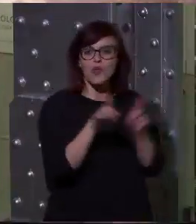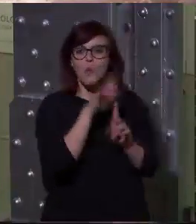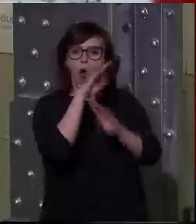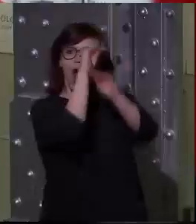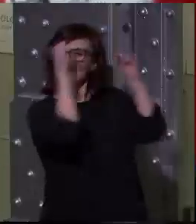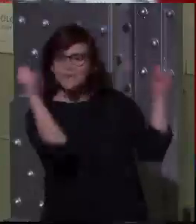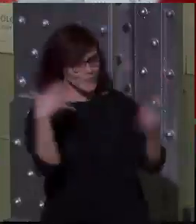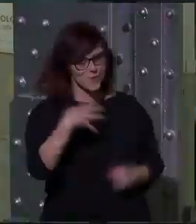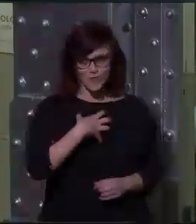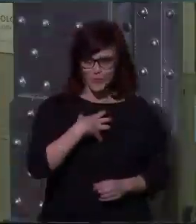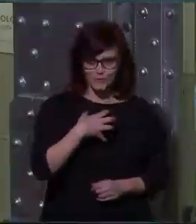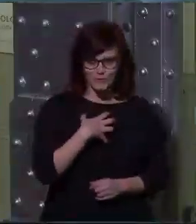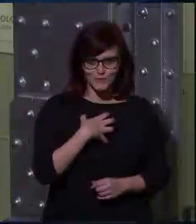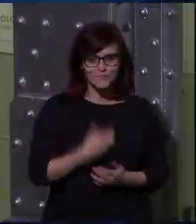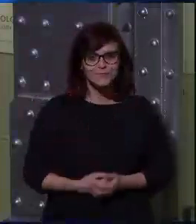pasada.